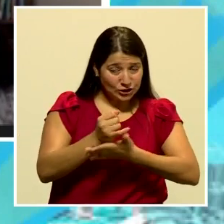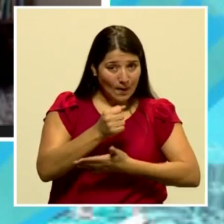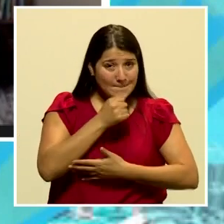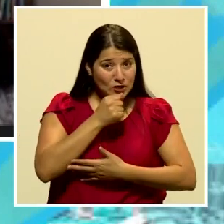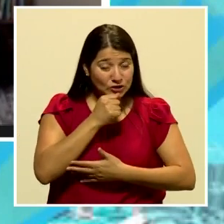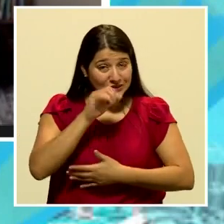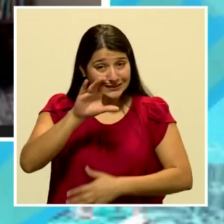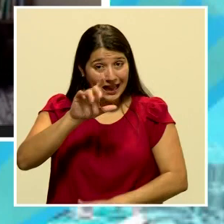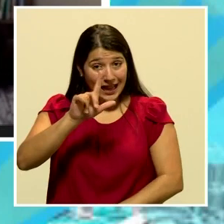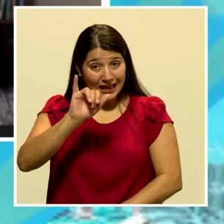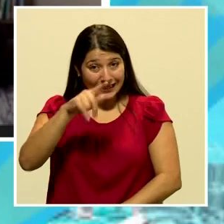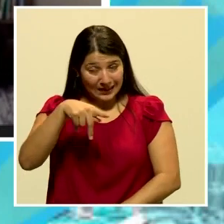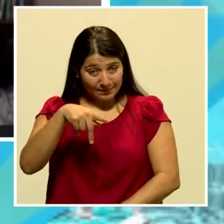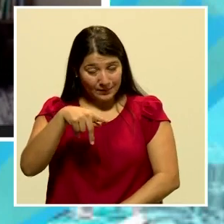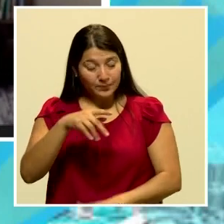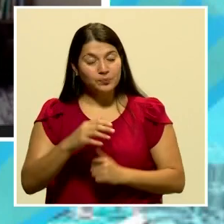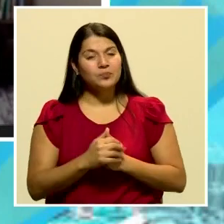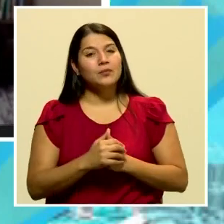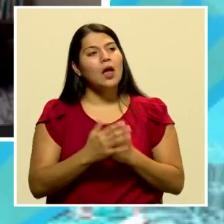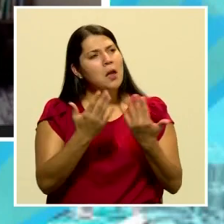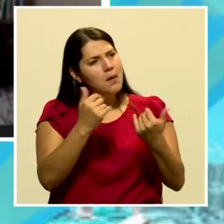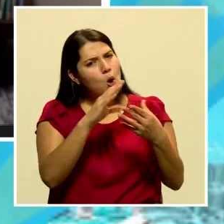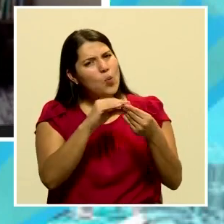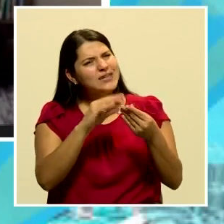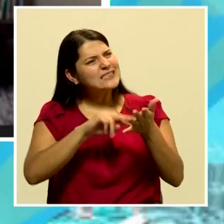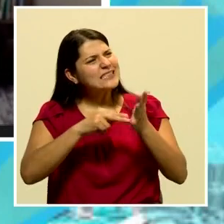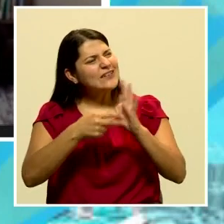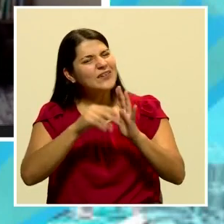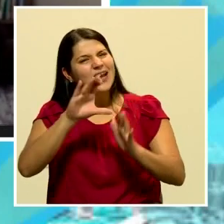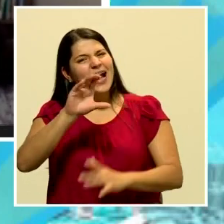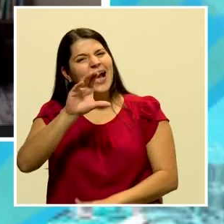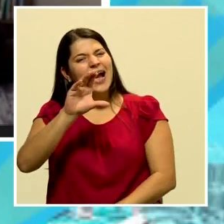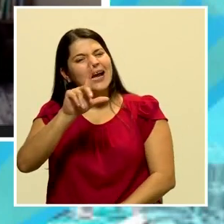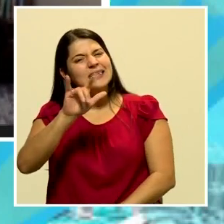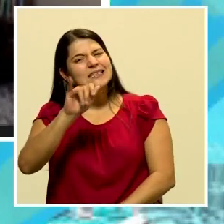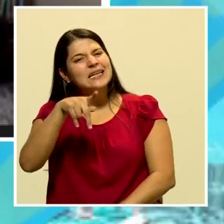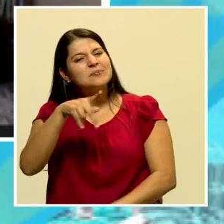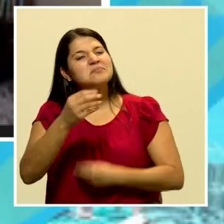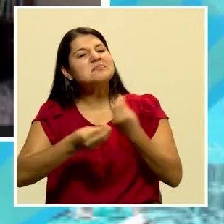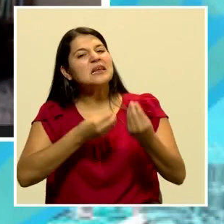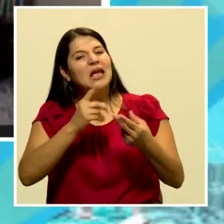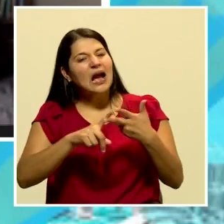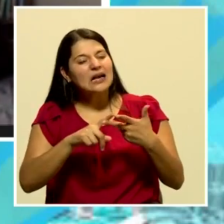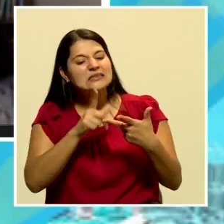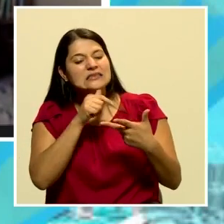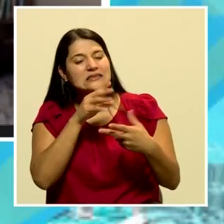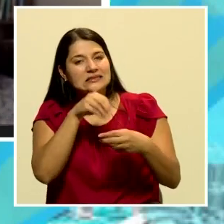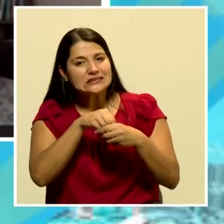Periodística, CLIP. Cuénteme, ¿qué es CLIP? ¿Qué hace CLIP?